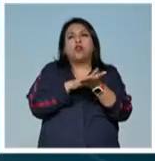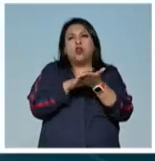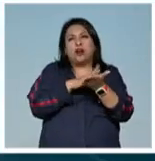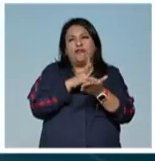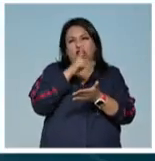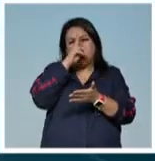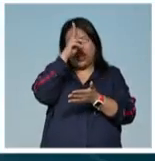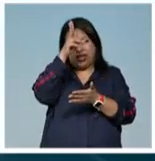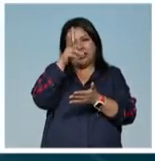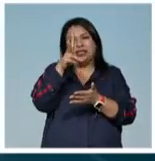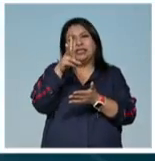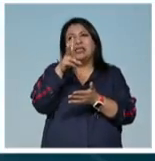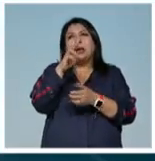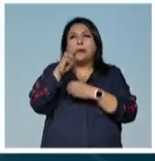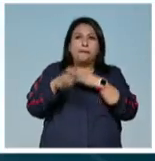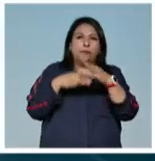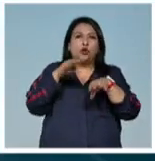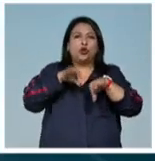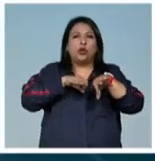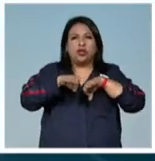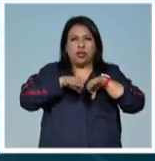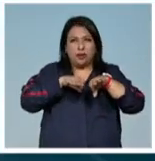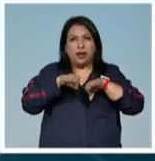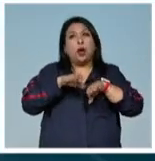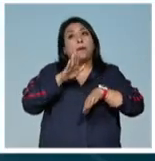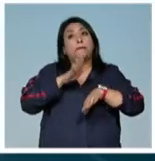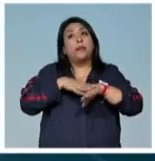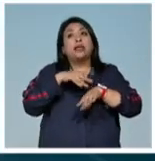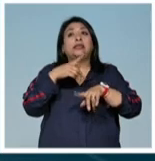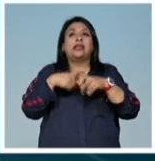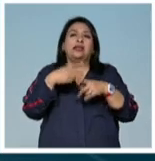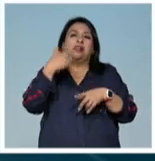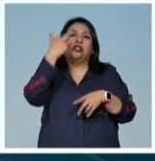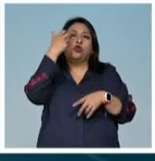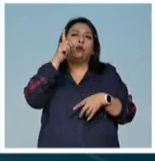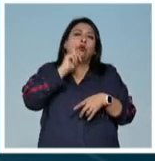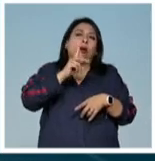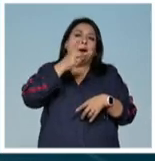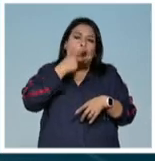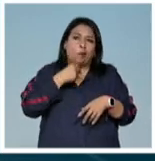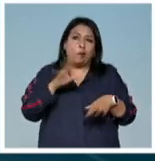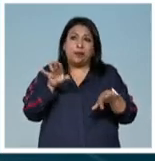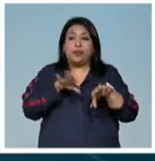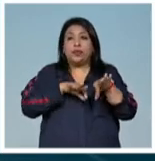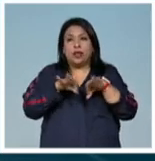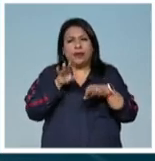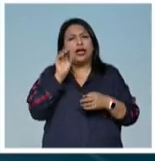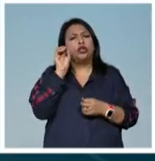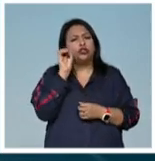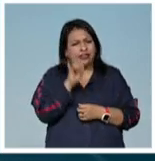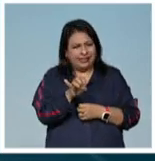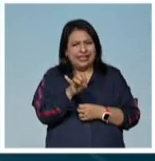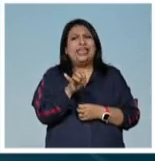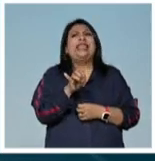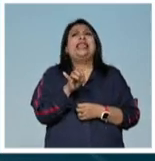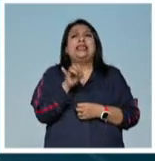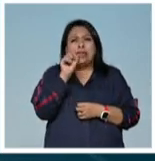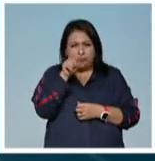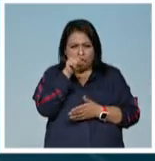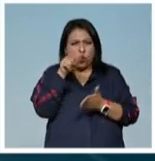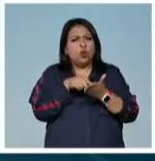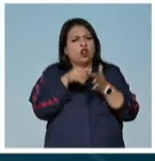violencia y el acoso en el mundo del trabajo, especialmente por razones de género. Que el trabajo sí sea también un